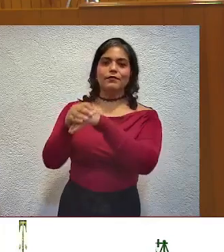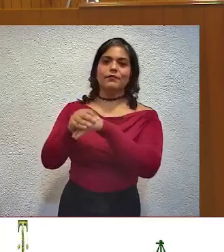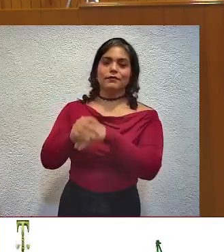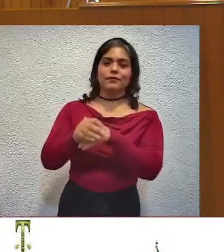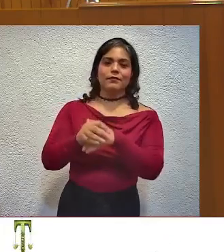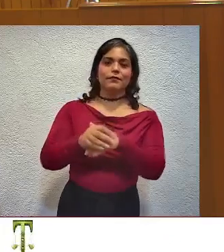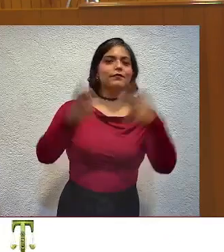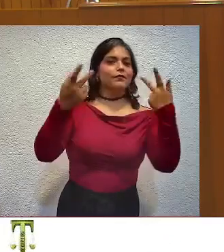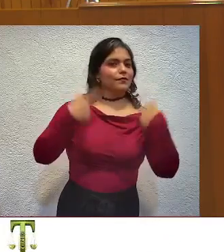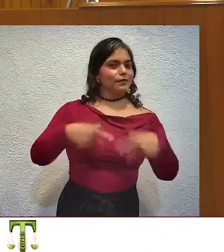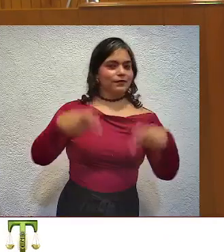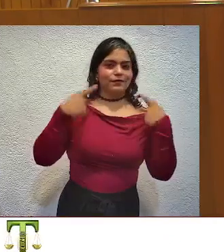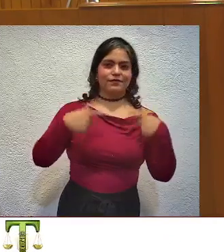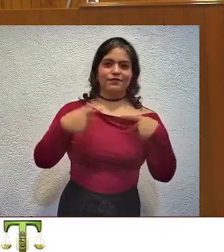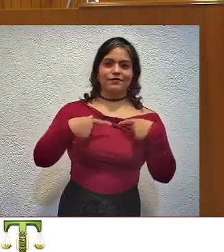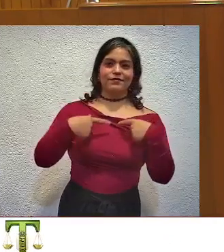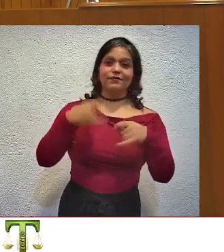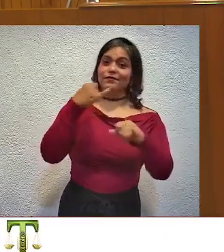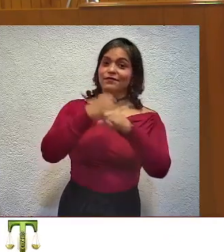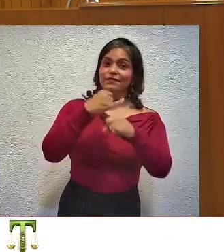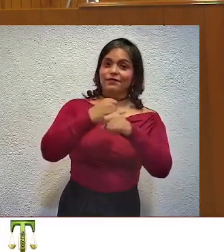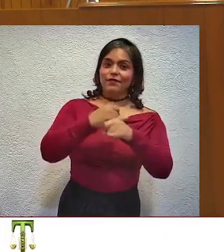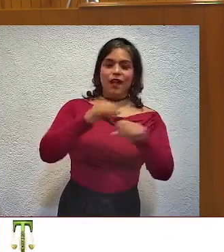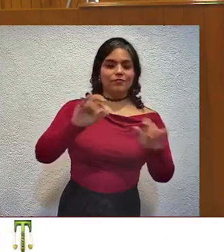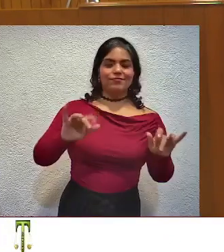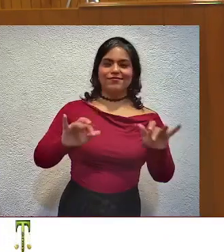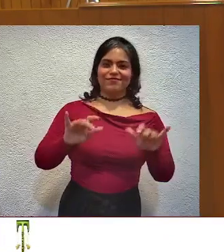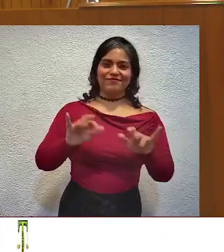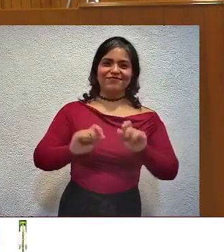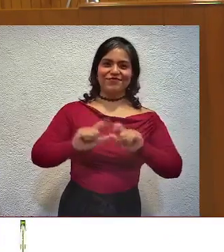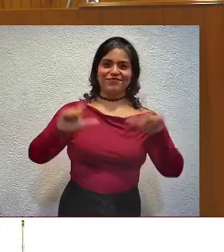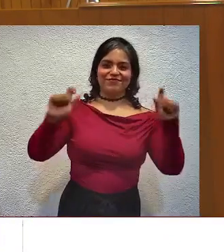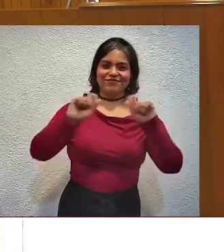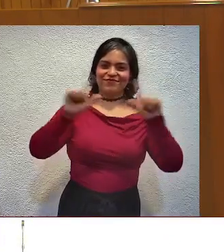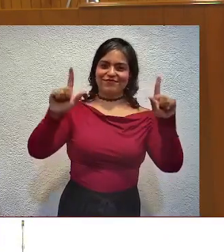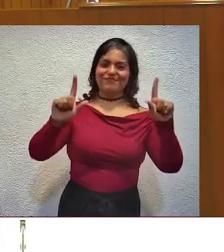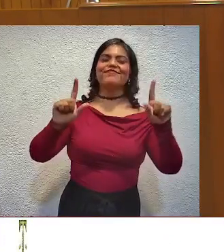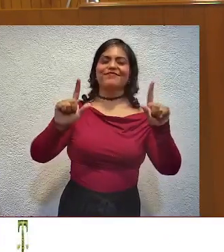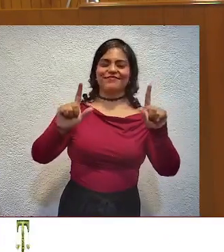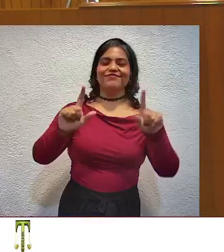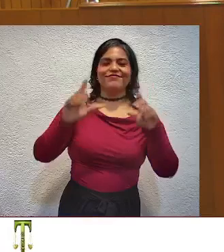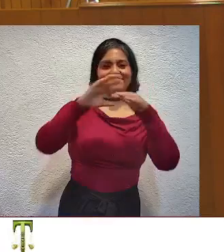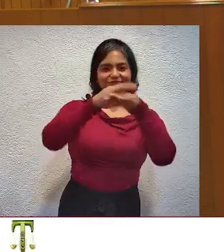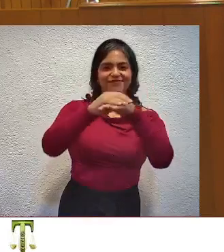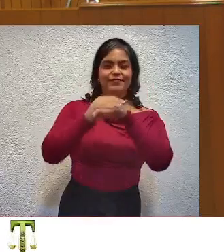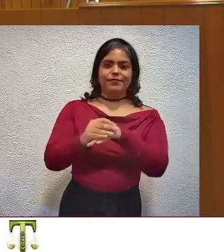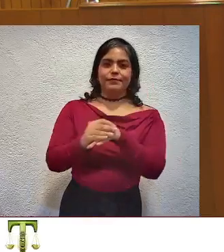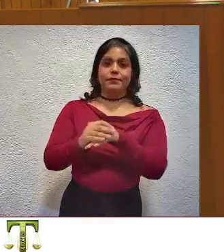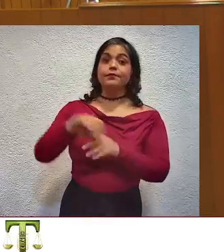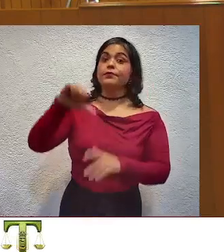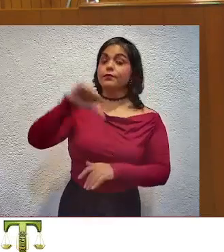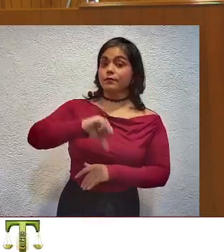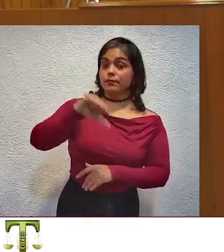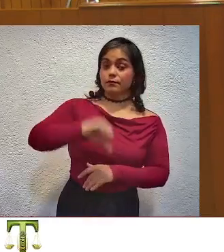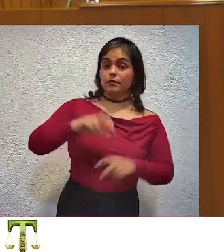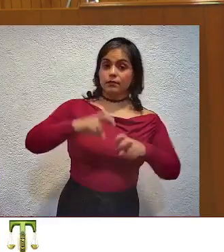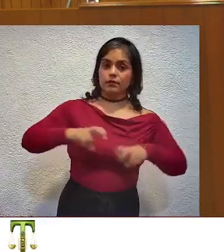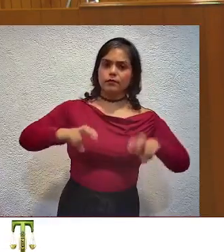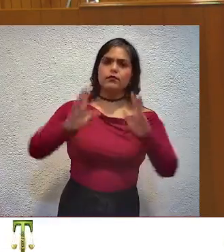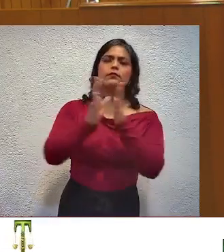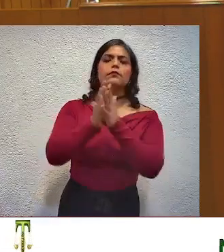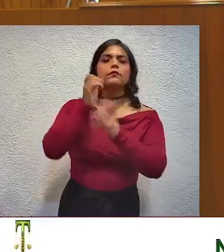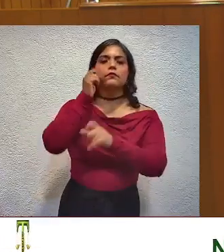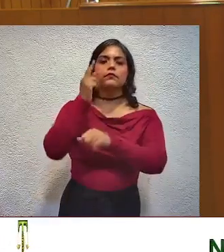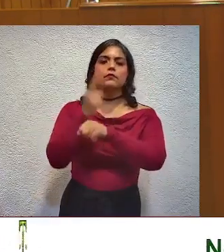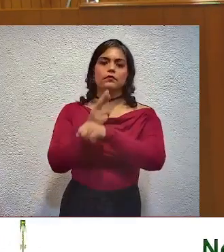a todas las personas que nos siguen a través de nuestras redes digitales. A efecto de iniciar la sesión, solicito, secretario